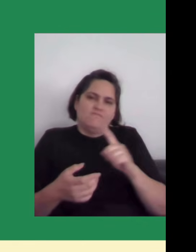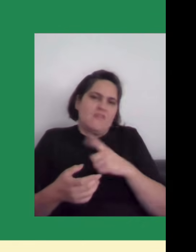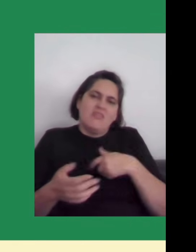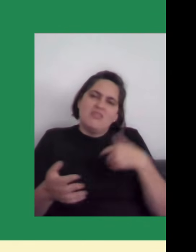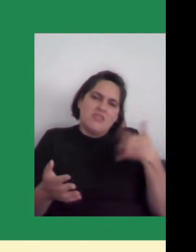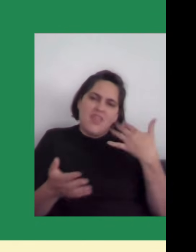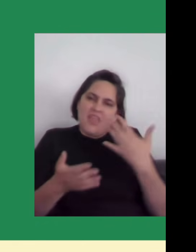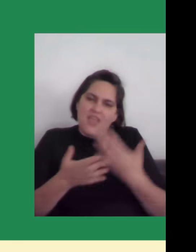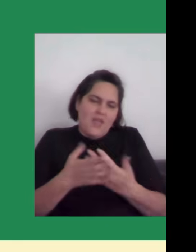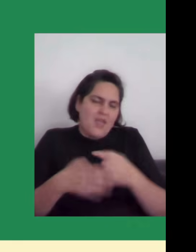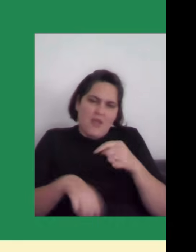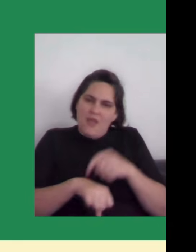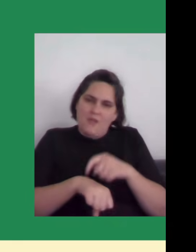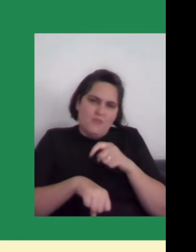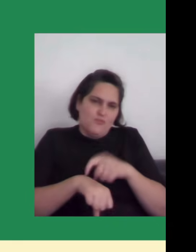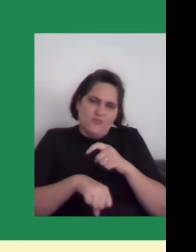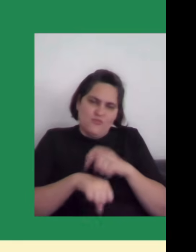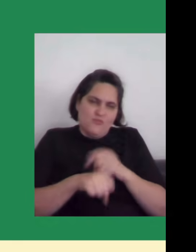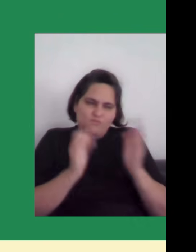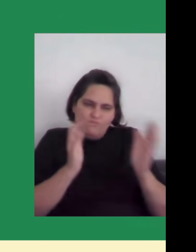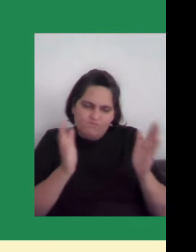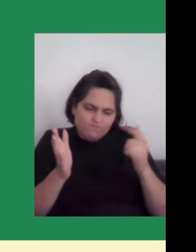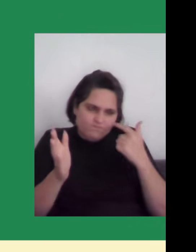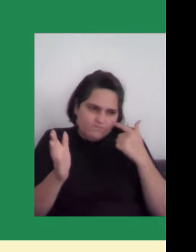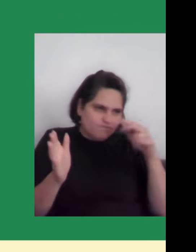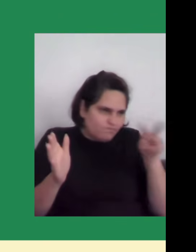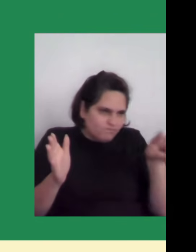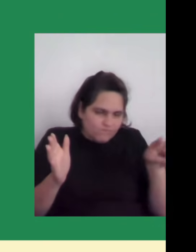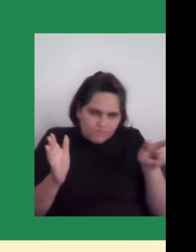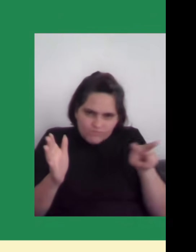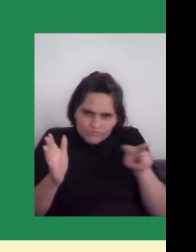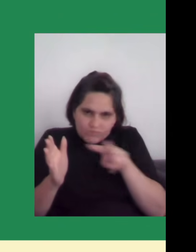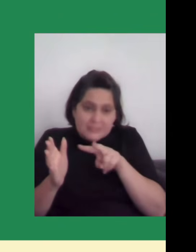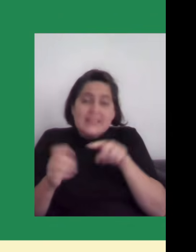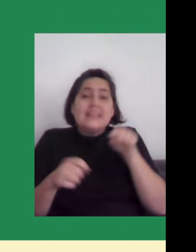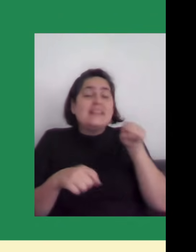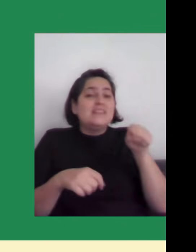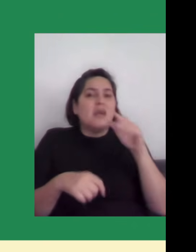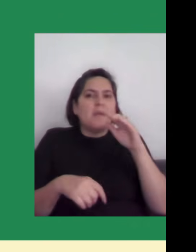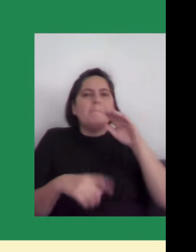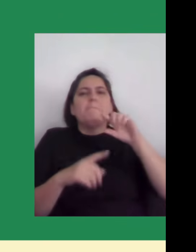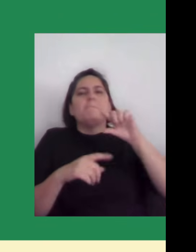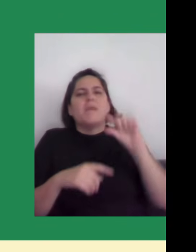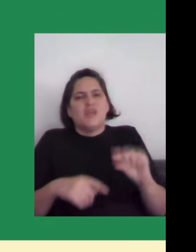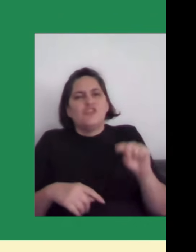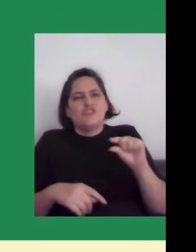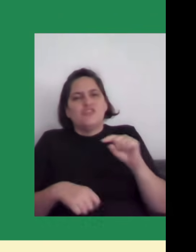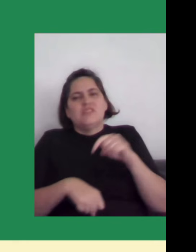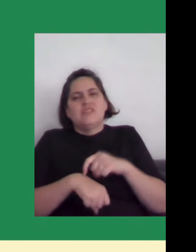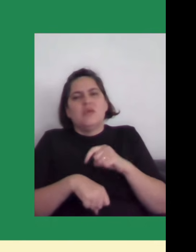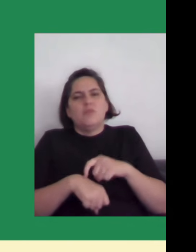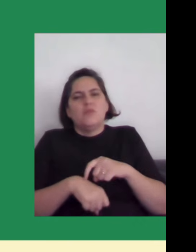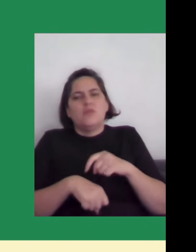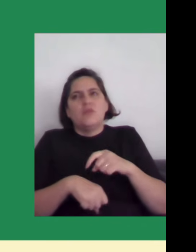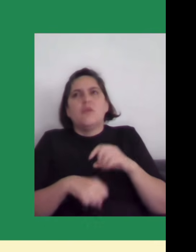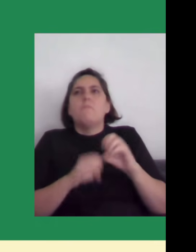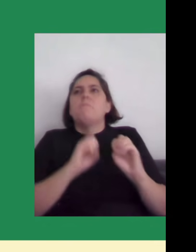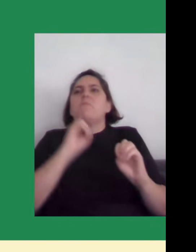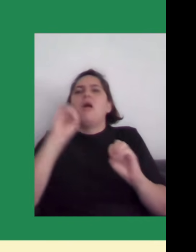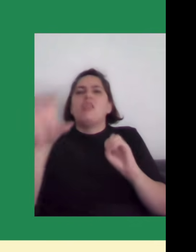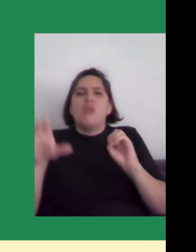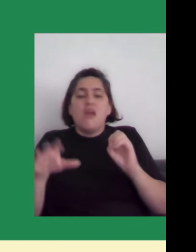eso, entonces, en general, consume menos tiempo que mandarlo a test específico y dinero